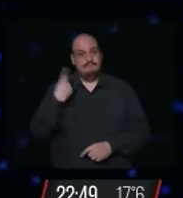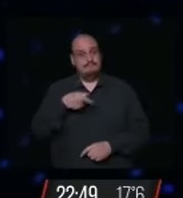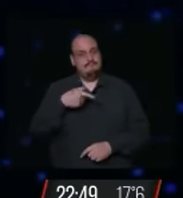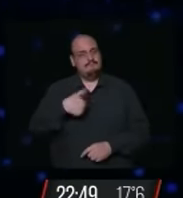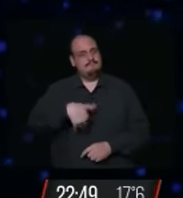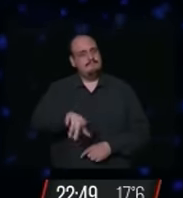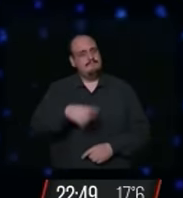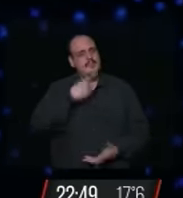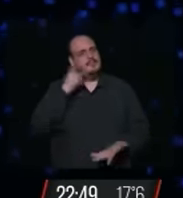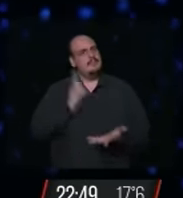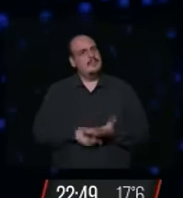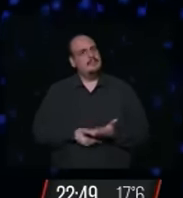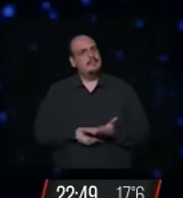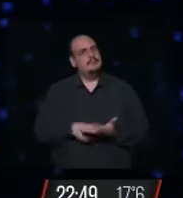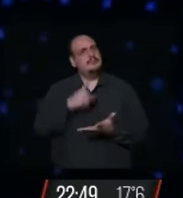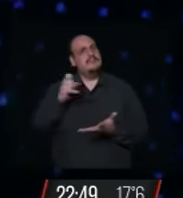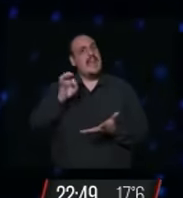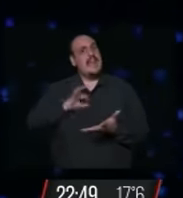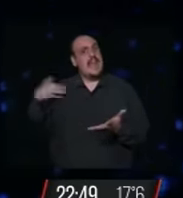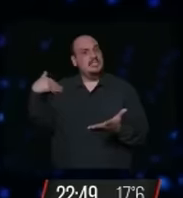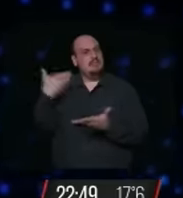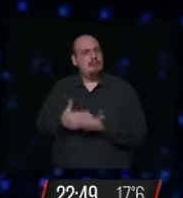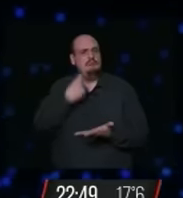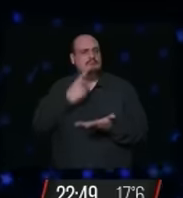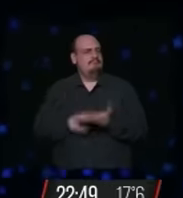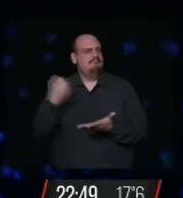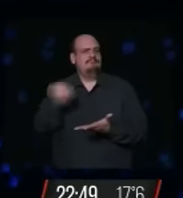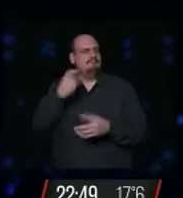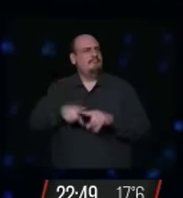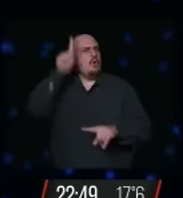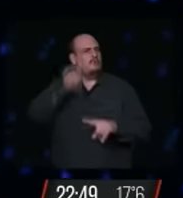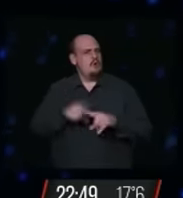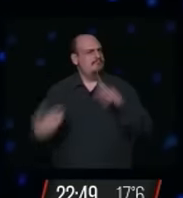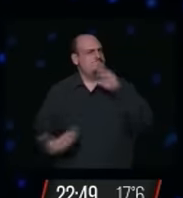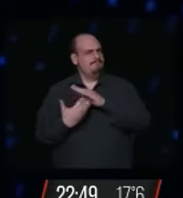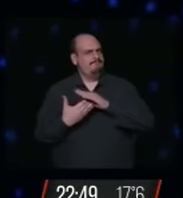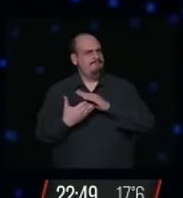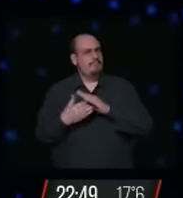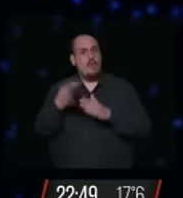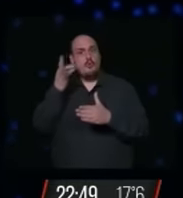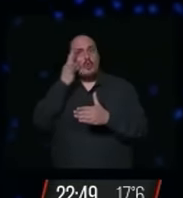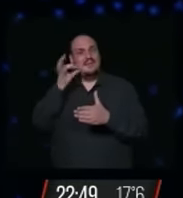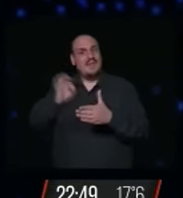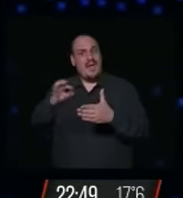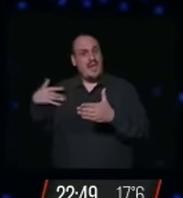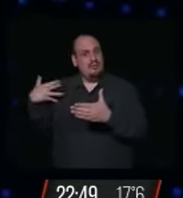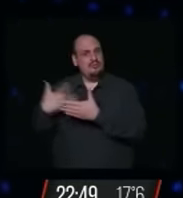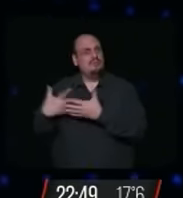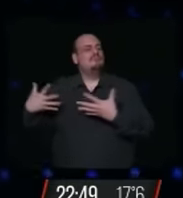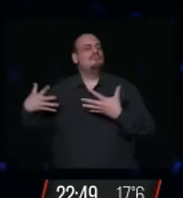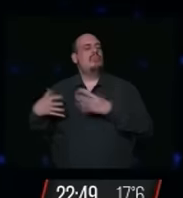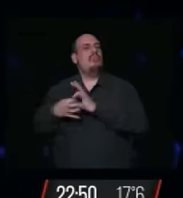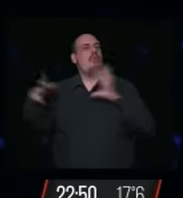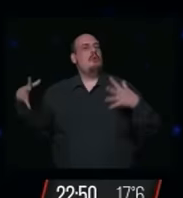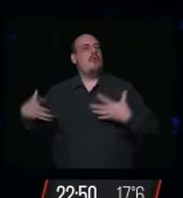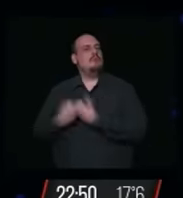más importante de los últimos 100 años y muy especialmente en estos 40 años de la nueva democracia que